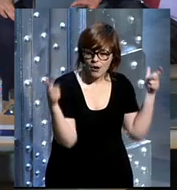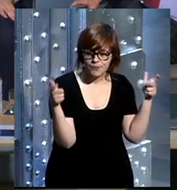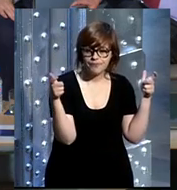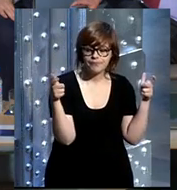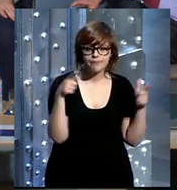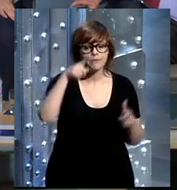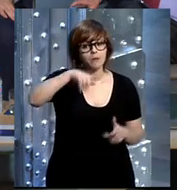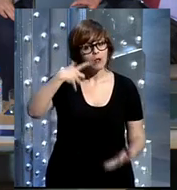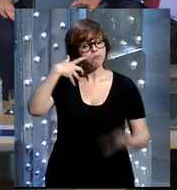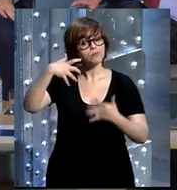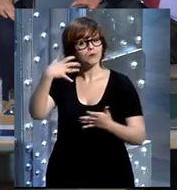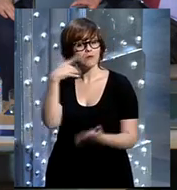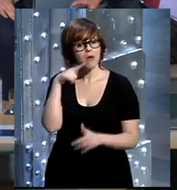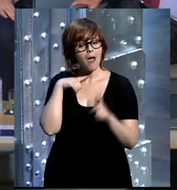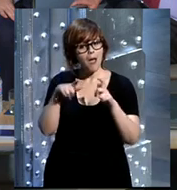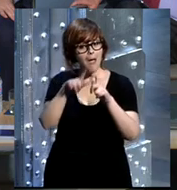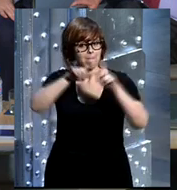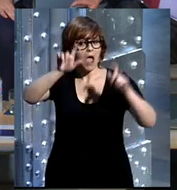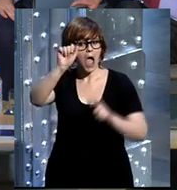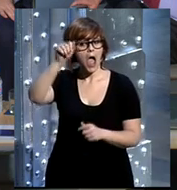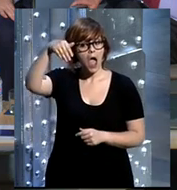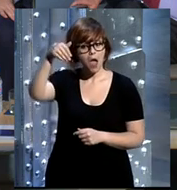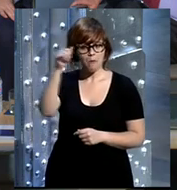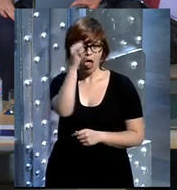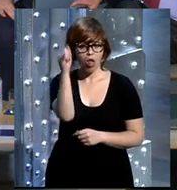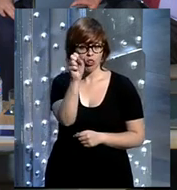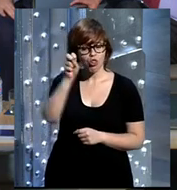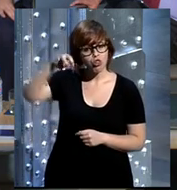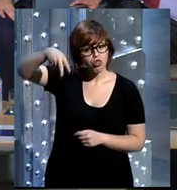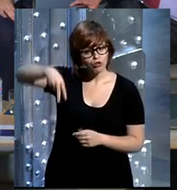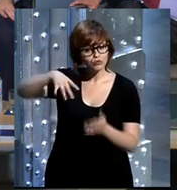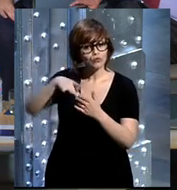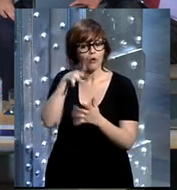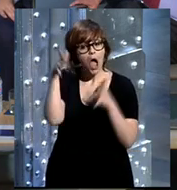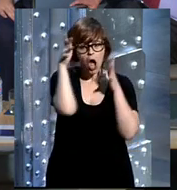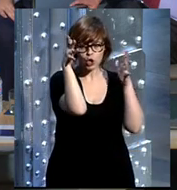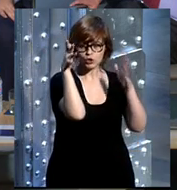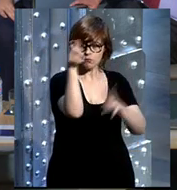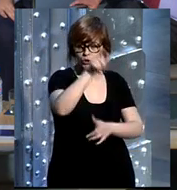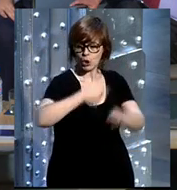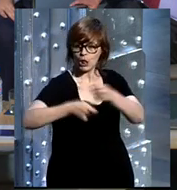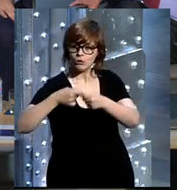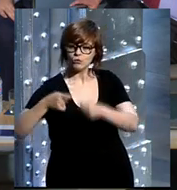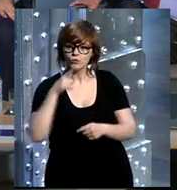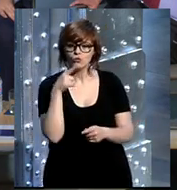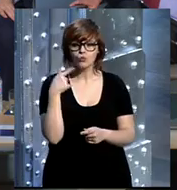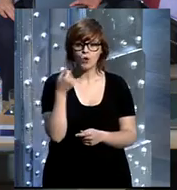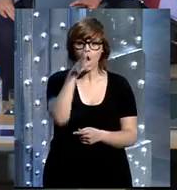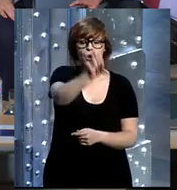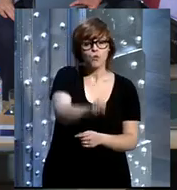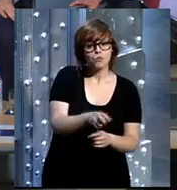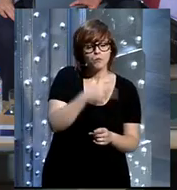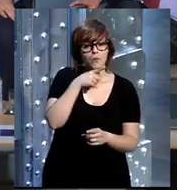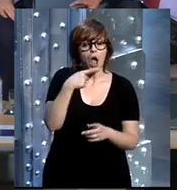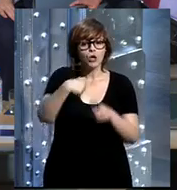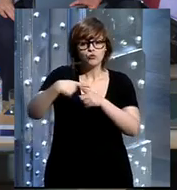atención que en Amazon se anunciaba y se sugería a los compradores que compraran 2 números.